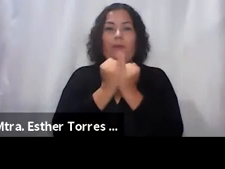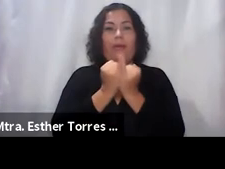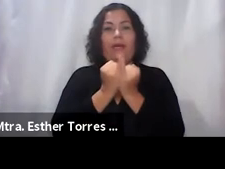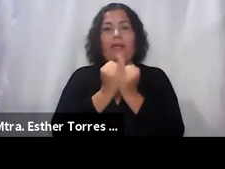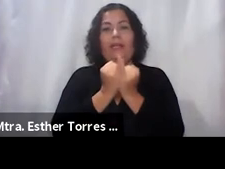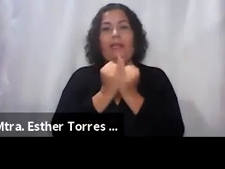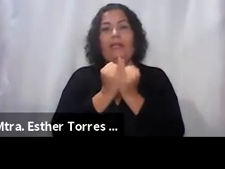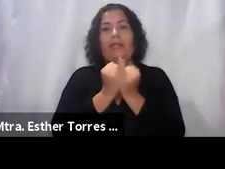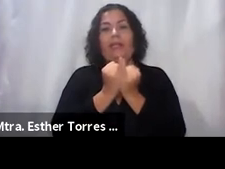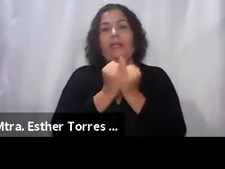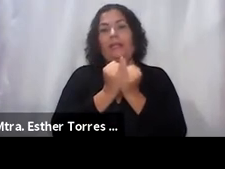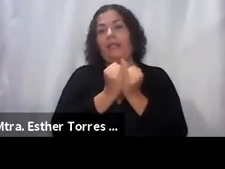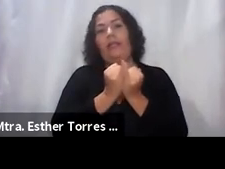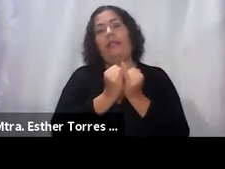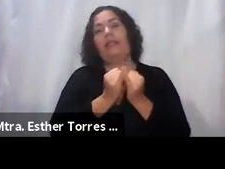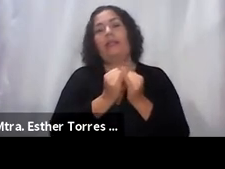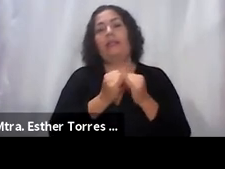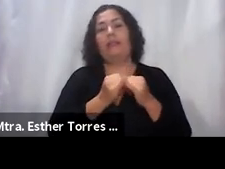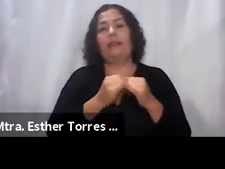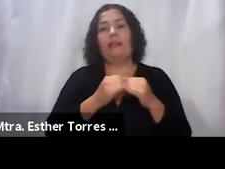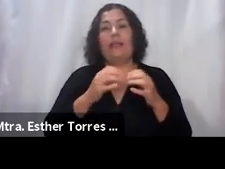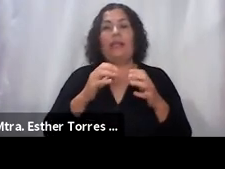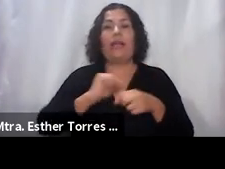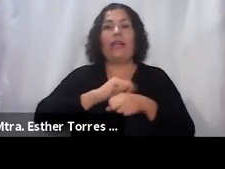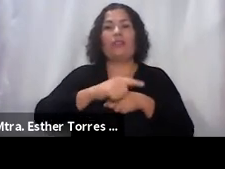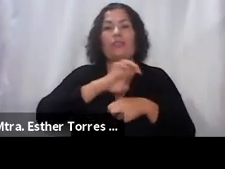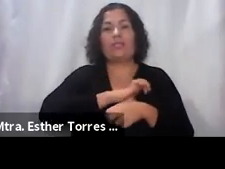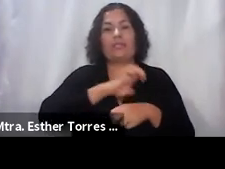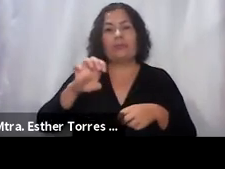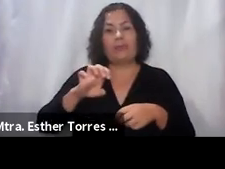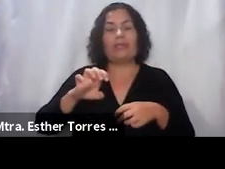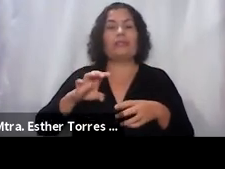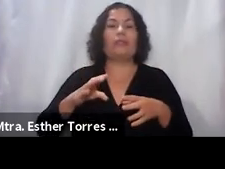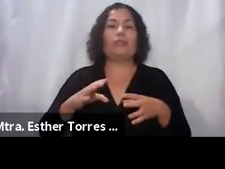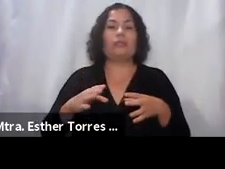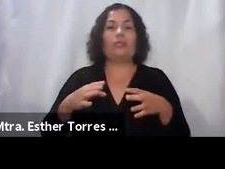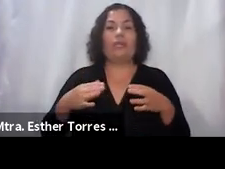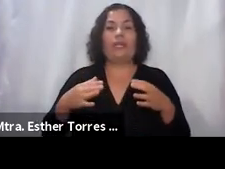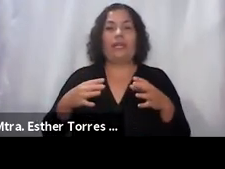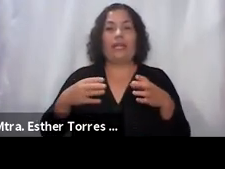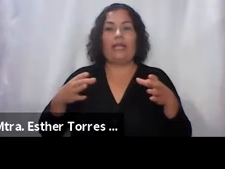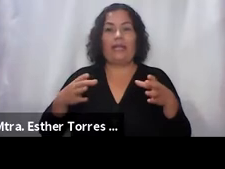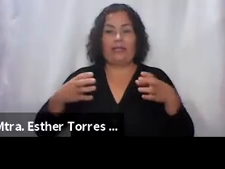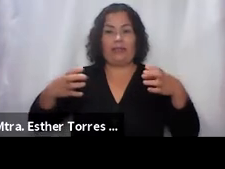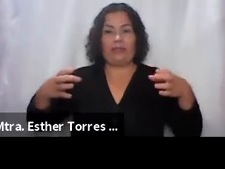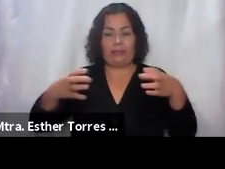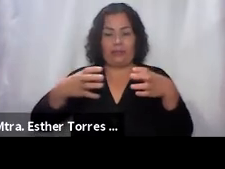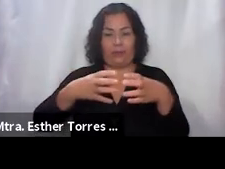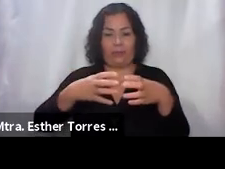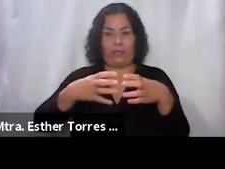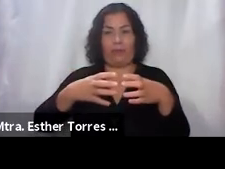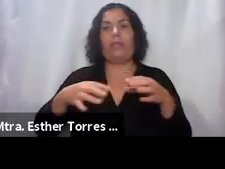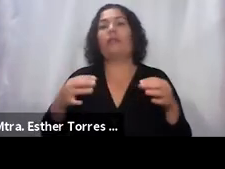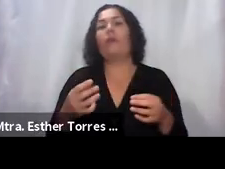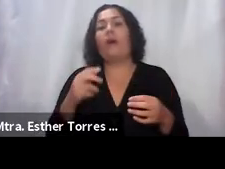lo pueden ver del lado derecho, ¿no? Que ahí es una vía ciclista y tenemos estos conos, ¿no?